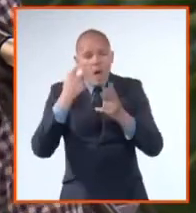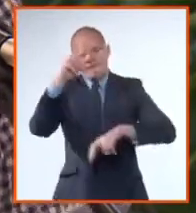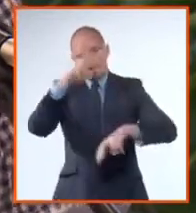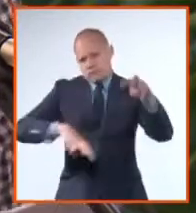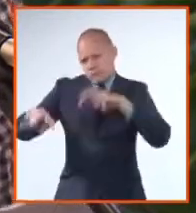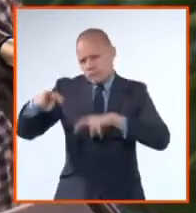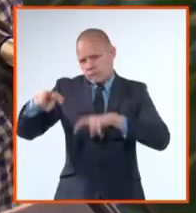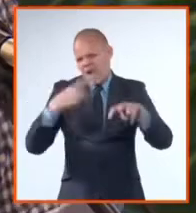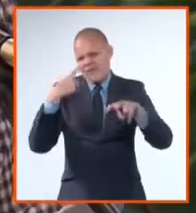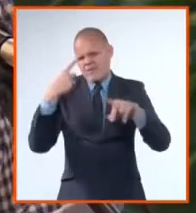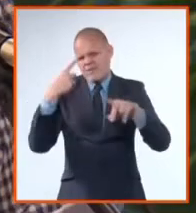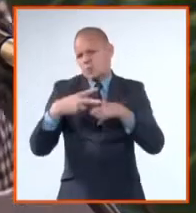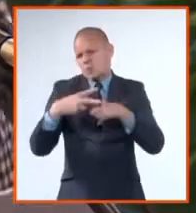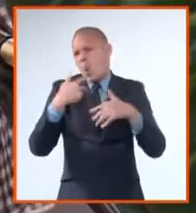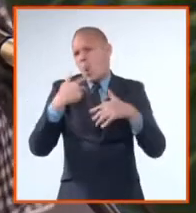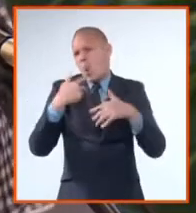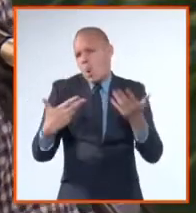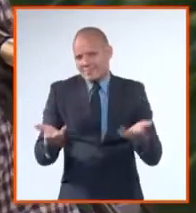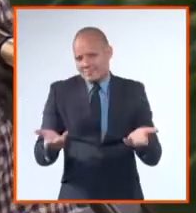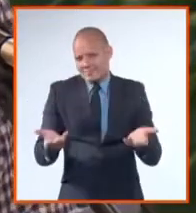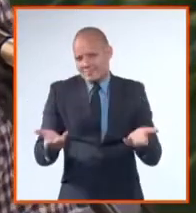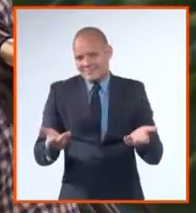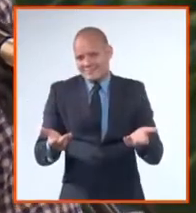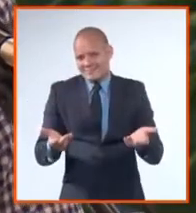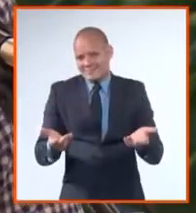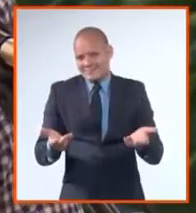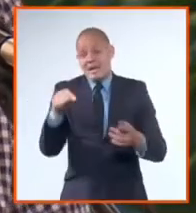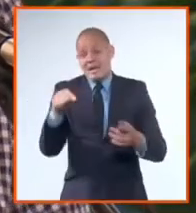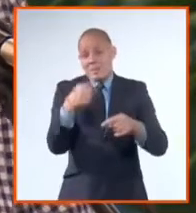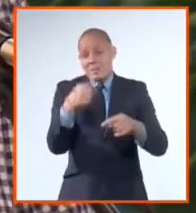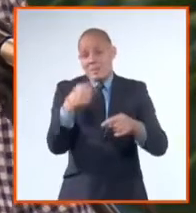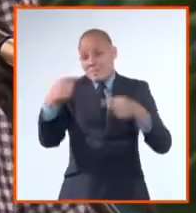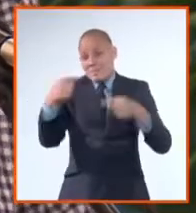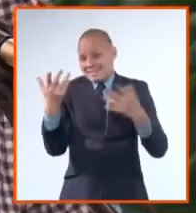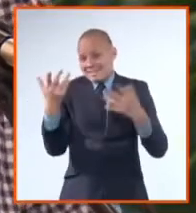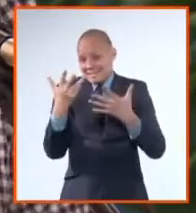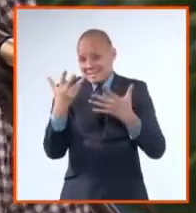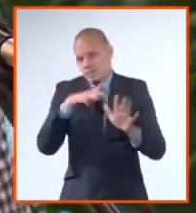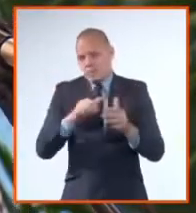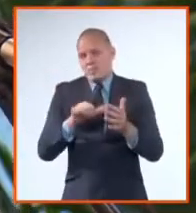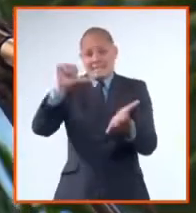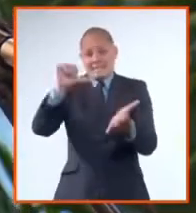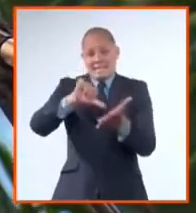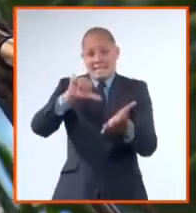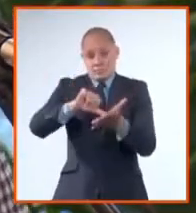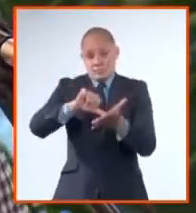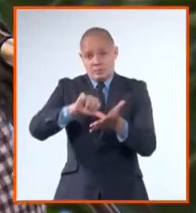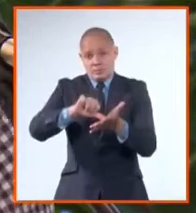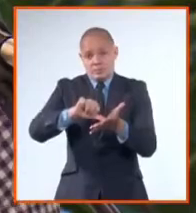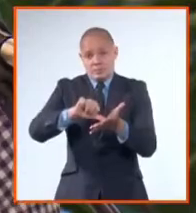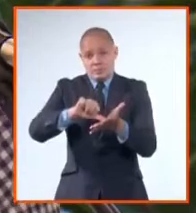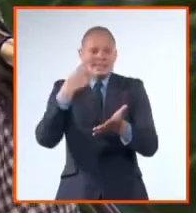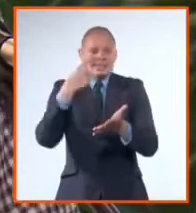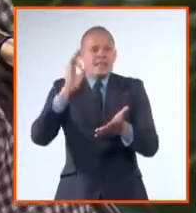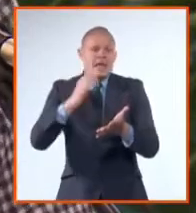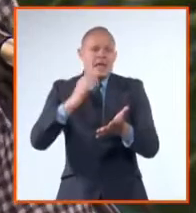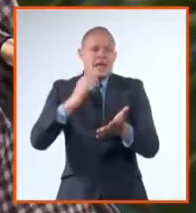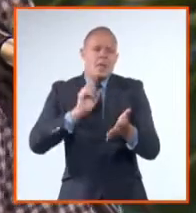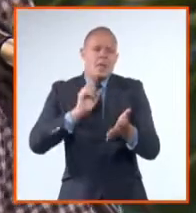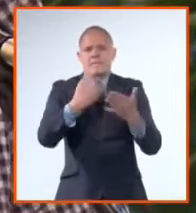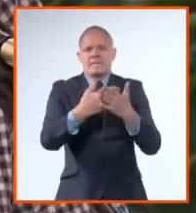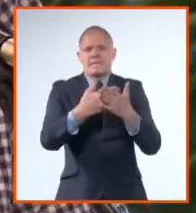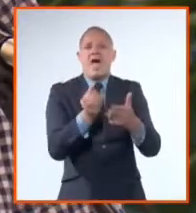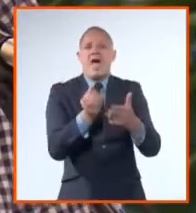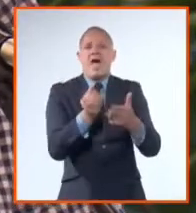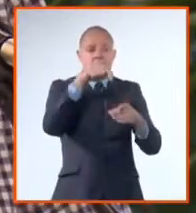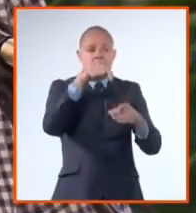inmediato, pero fuera de ellas para lo revolucionario y de proyección futura. O sea, un centro de investigaciones en una empresa es el que resuelve los